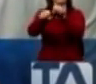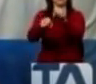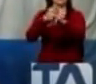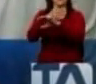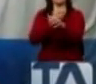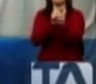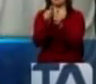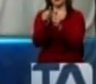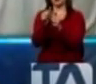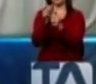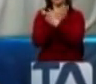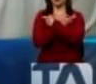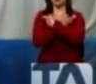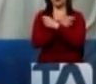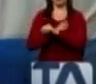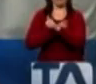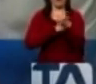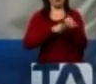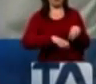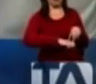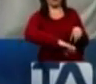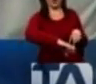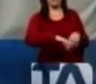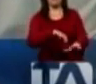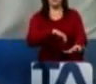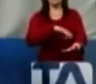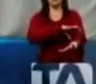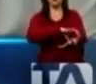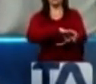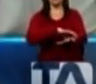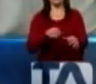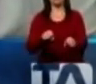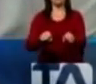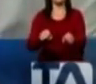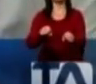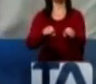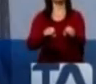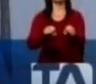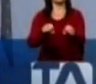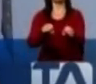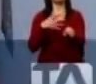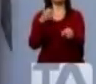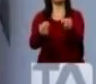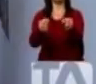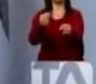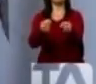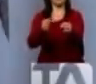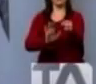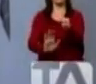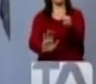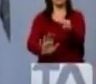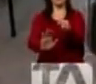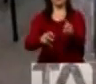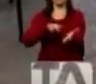yeso, se había fracturado el otro fémur, simplemente porque empujando un carrito se resbaló. Muchas fueron las teorías